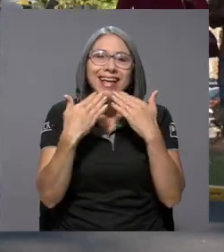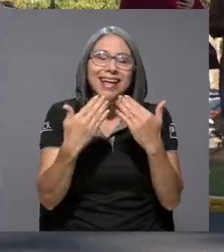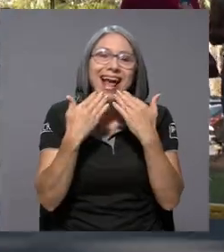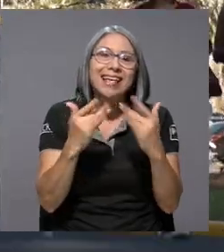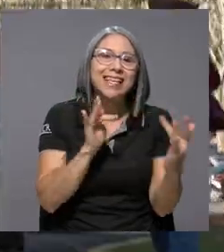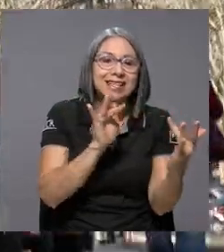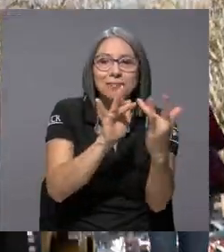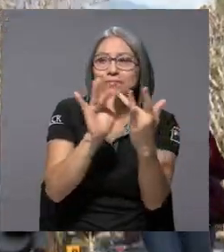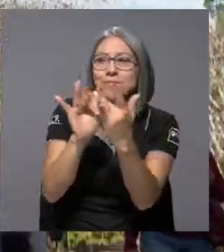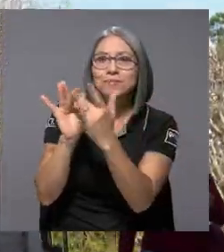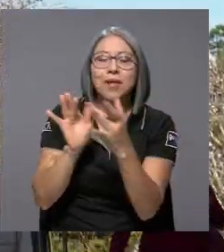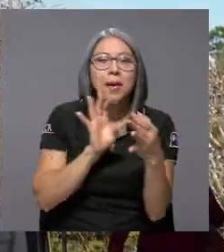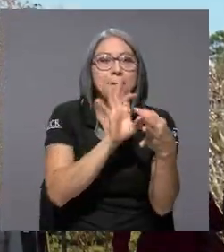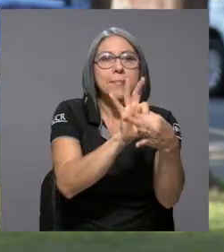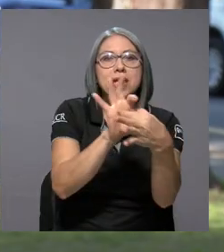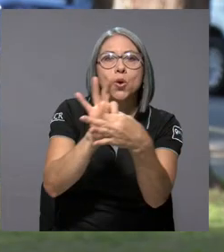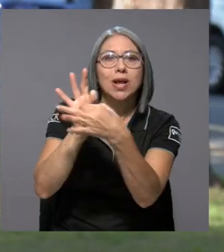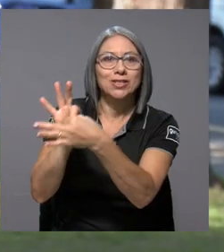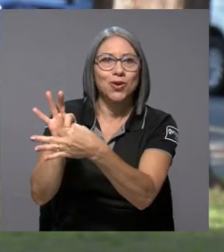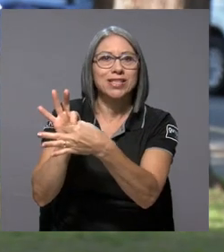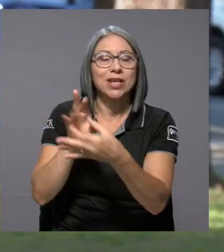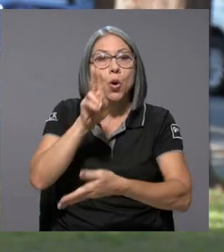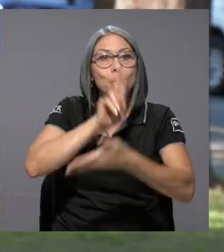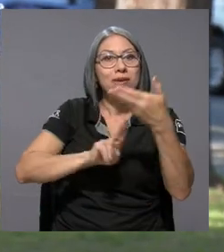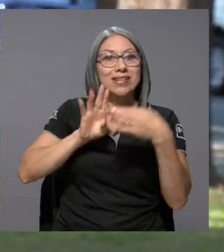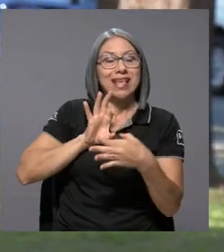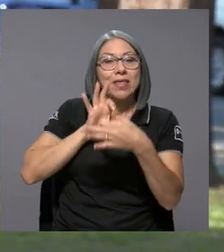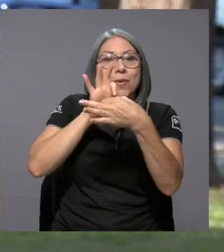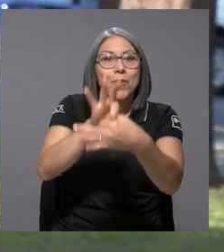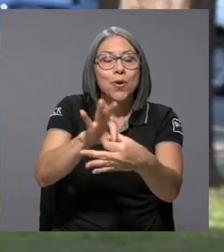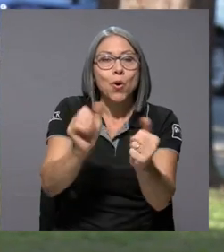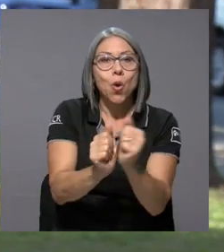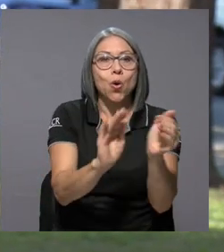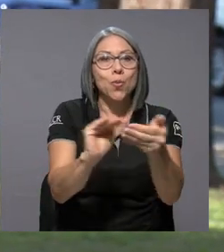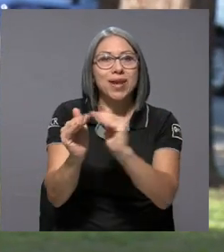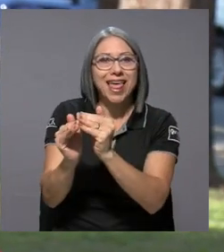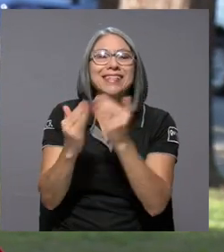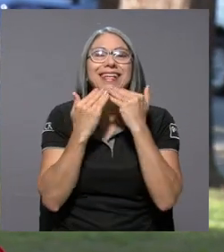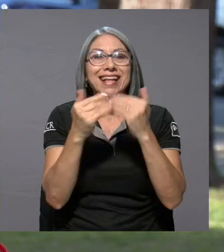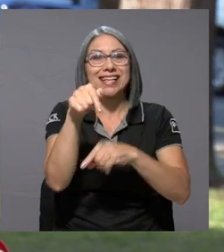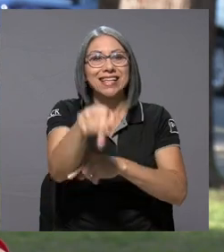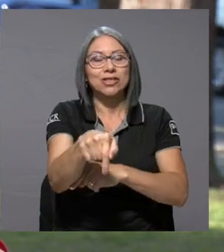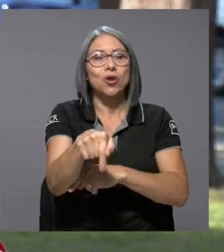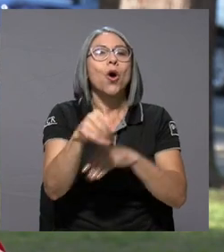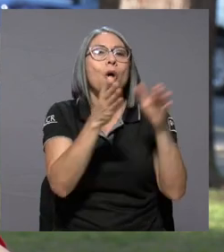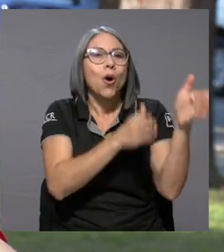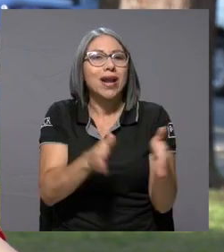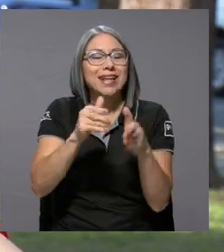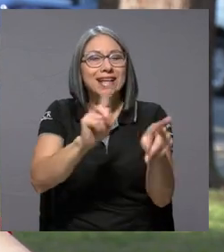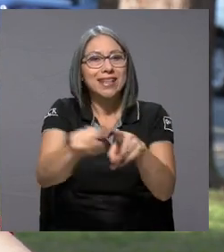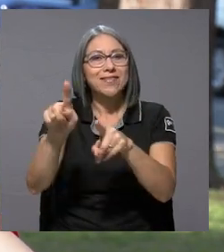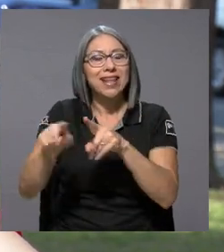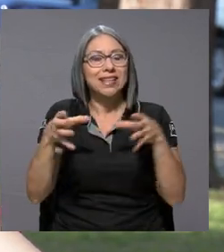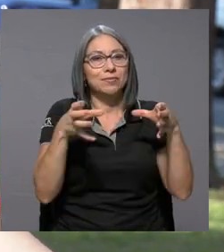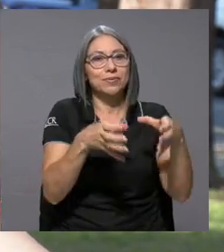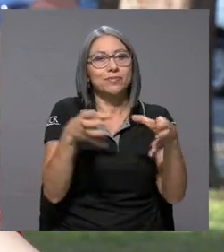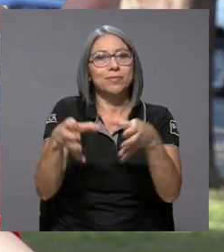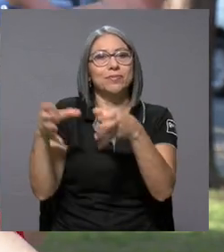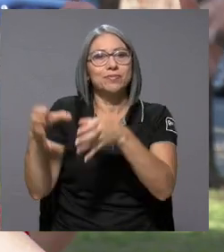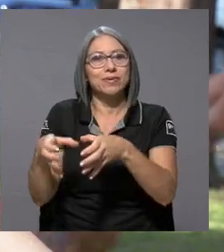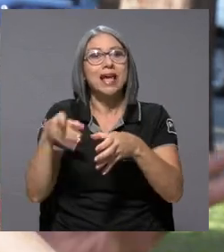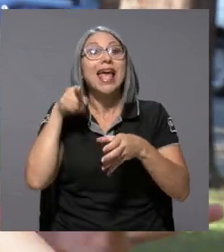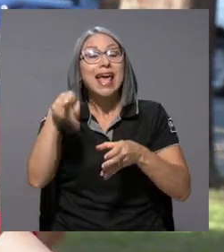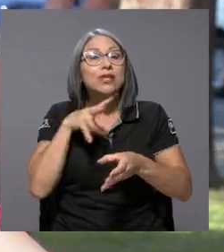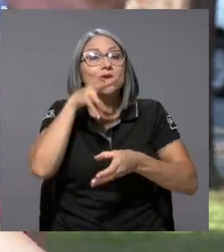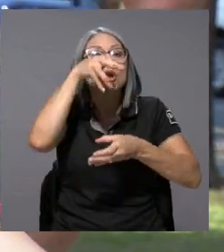Gracias a los enlaces y a las vinculaciones que la universidad tiene con las comunidades, hemos podido organizar las diferentes agrupaciones, que eso incluye